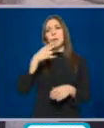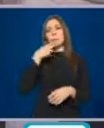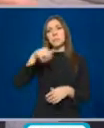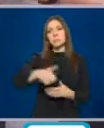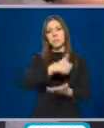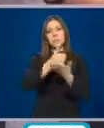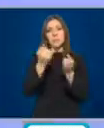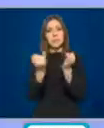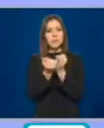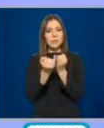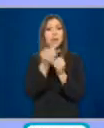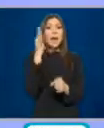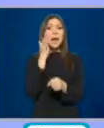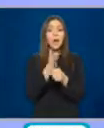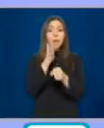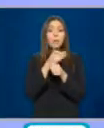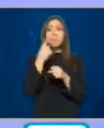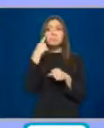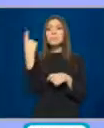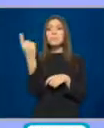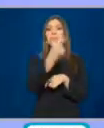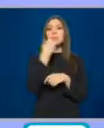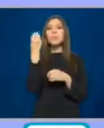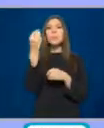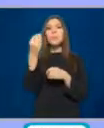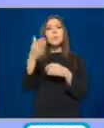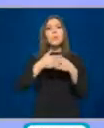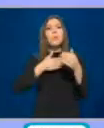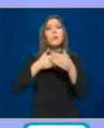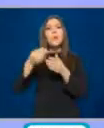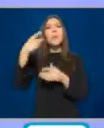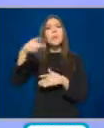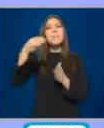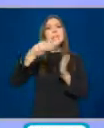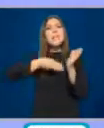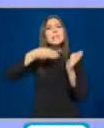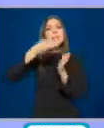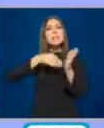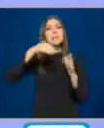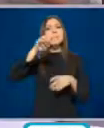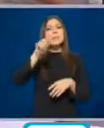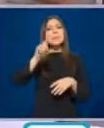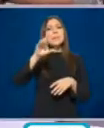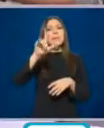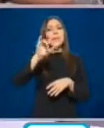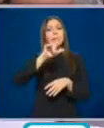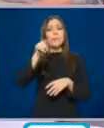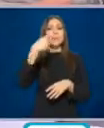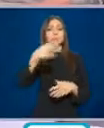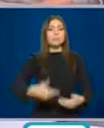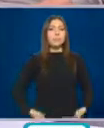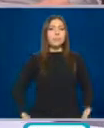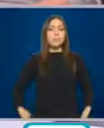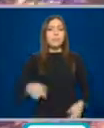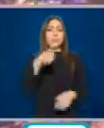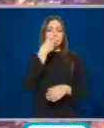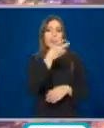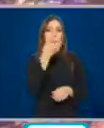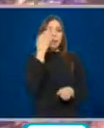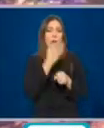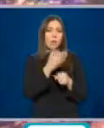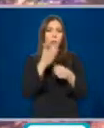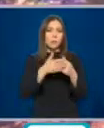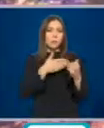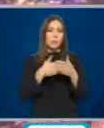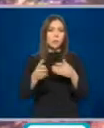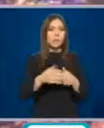Wendy, muy de moda las bermudas de mezclilla. Sí. Estas para playa ¿Son gruesas? Sí, bueno, la mezclilla siempre